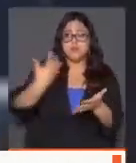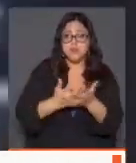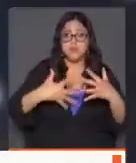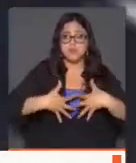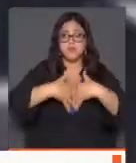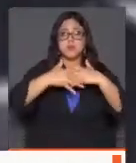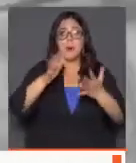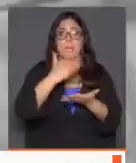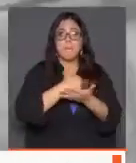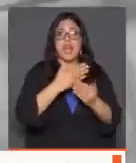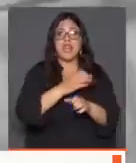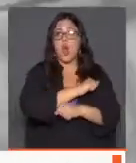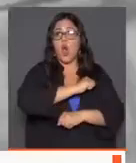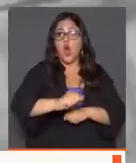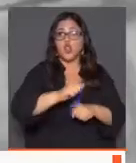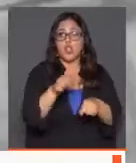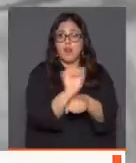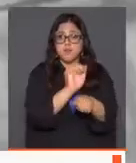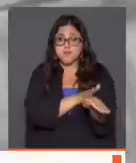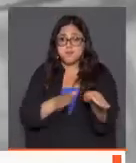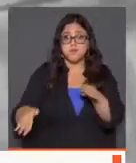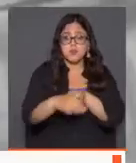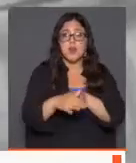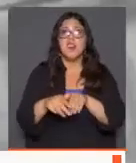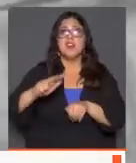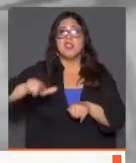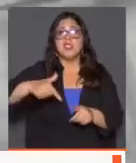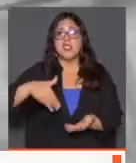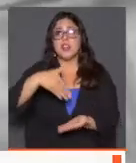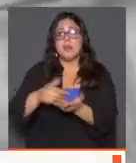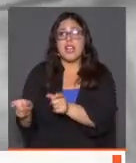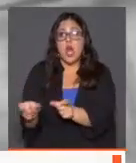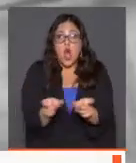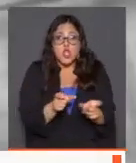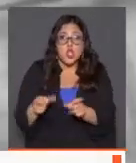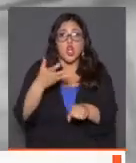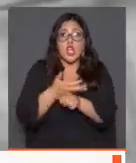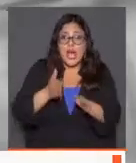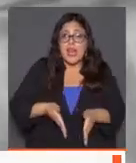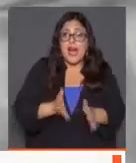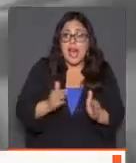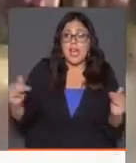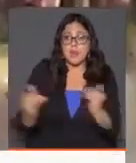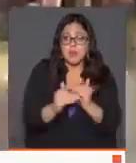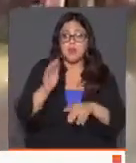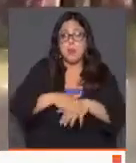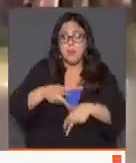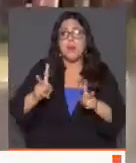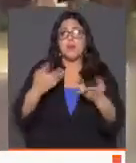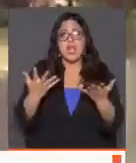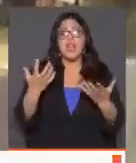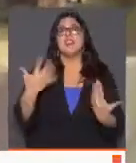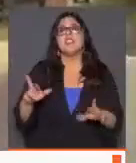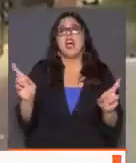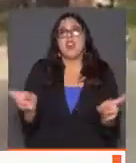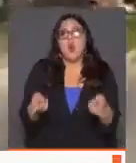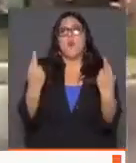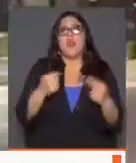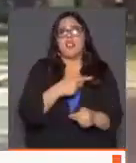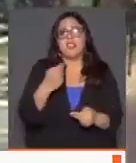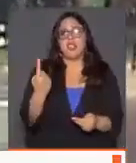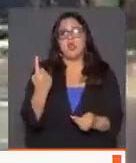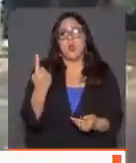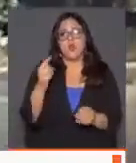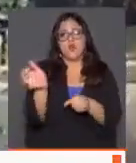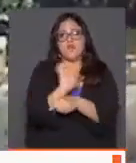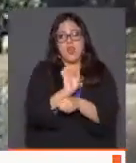antiencerronas, los casi 17.000 controles que se realizan en las calles y carreteras han permitido la recuperación de 101 vehículos. Asimismo, y como parte